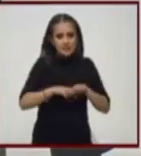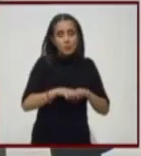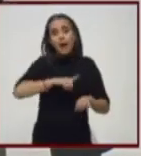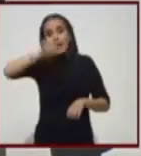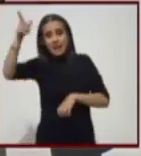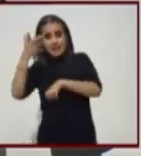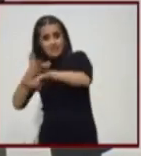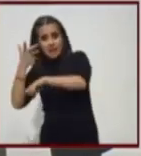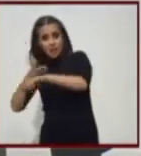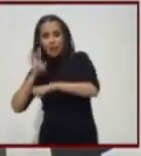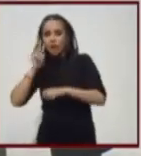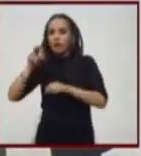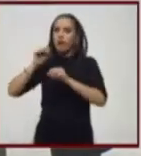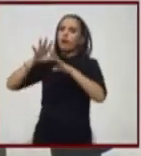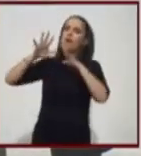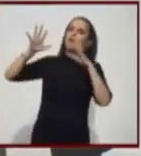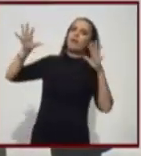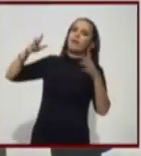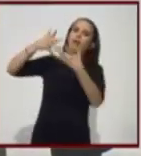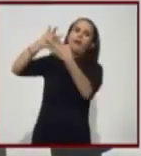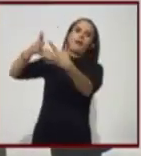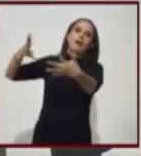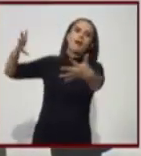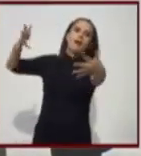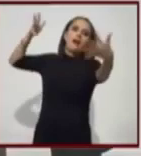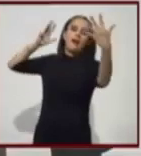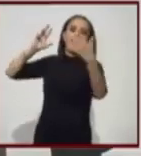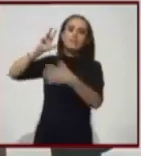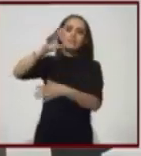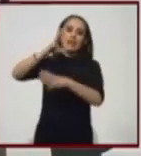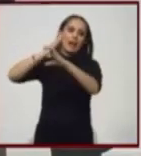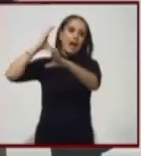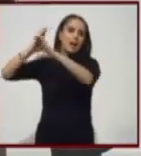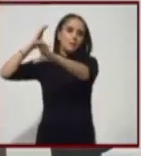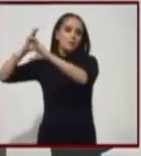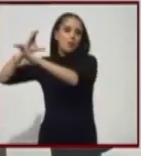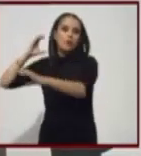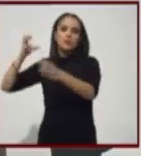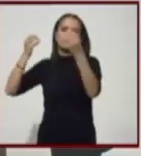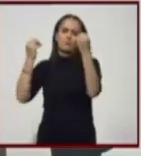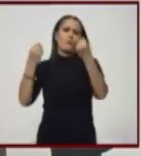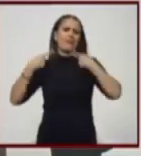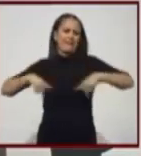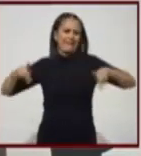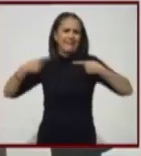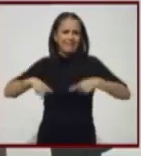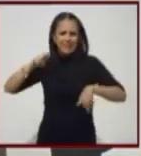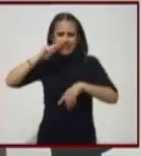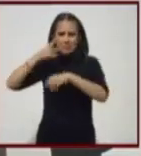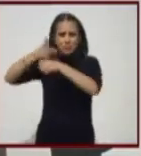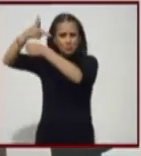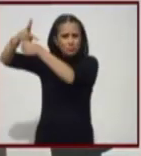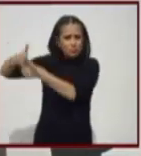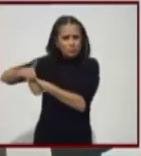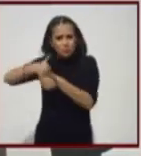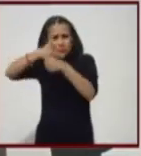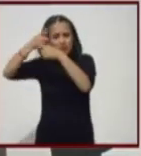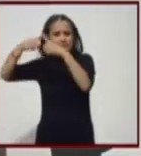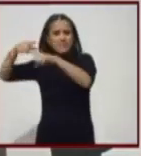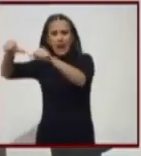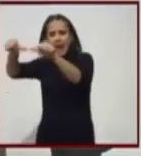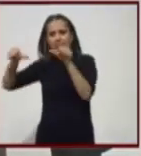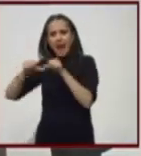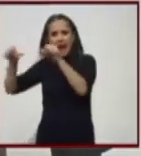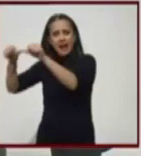pues de pronto llegas a un set en donde hay 35 camiones muchísima más gente a cargo de los distintos departamentos significas